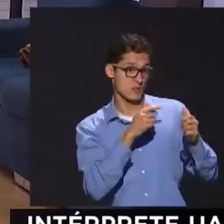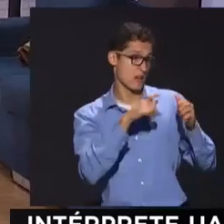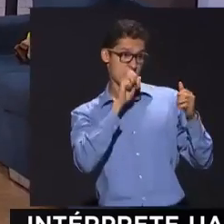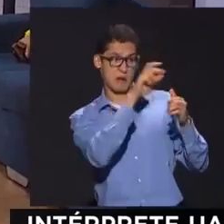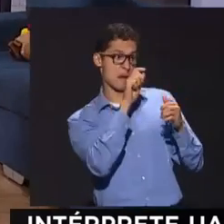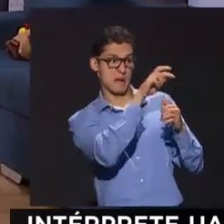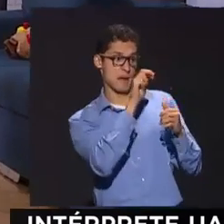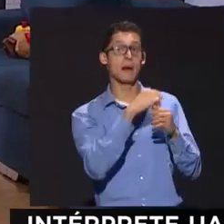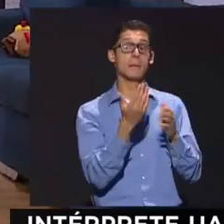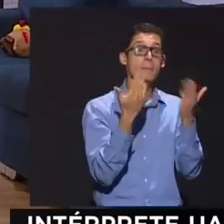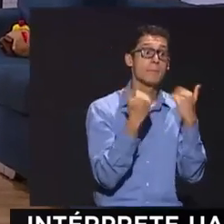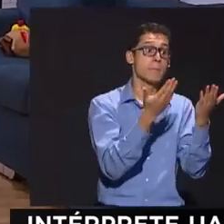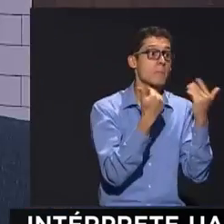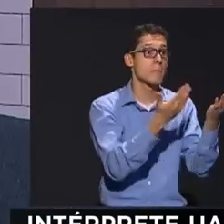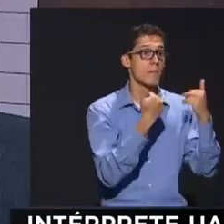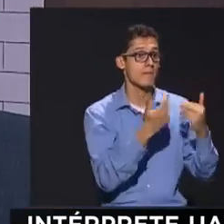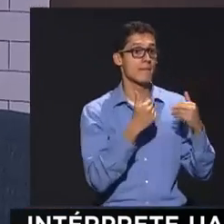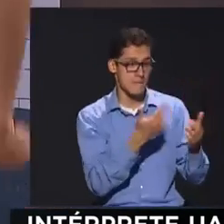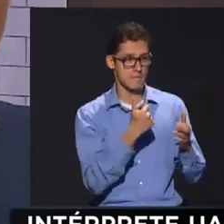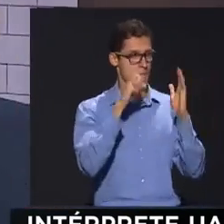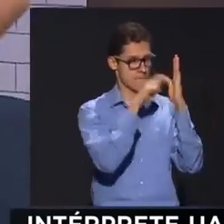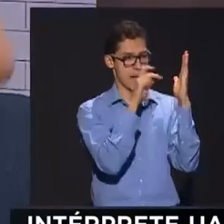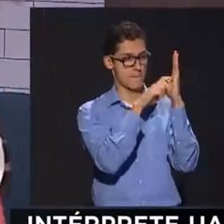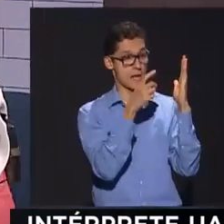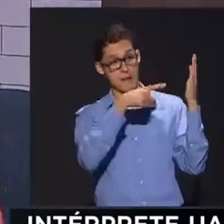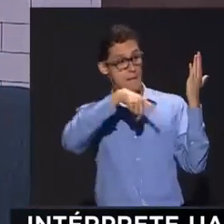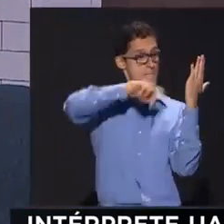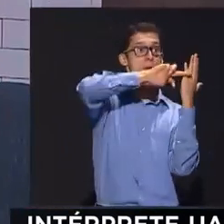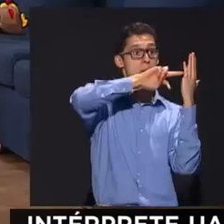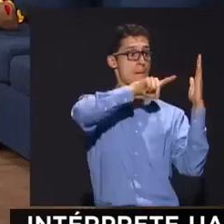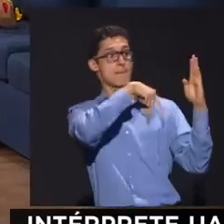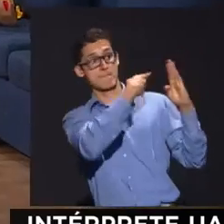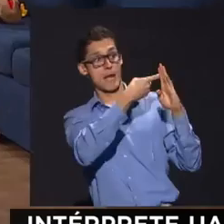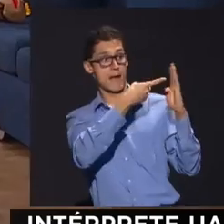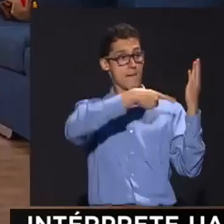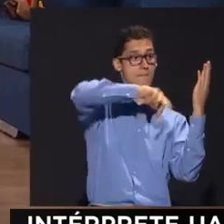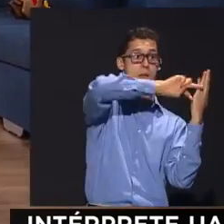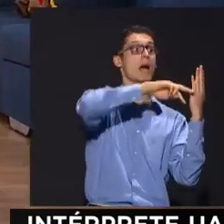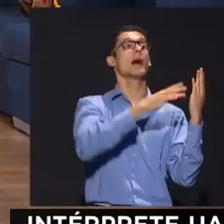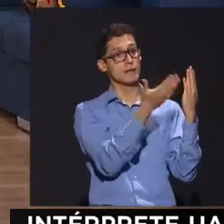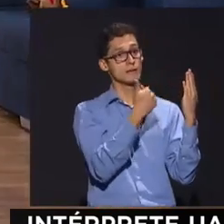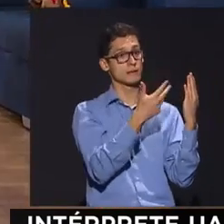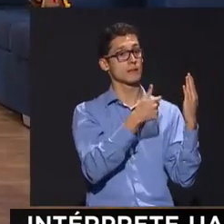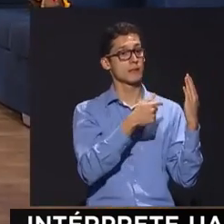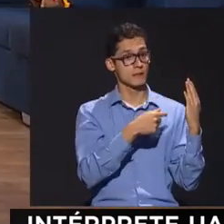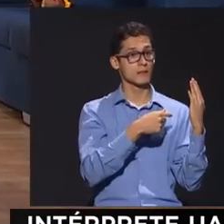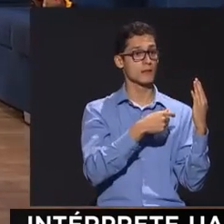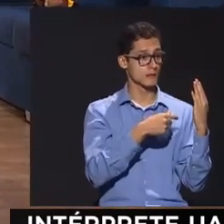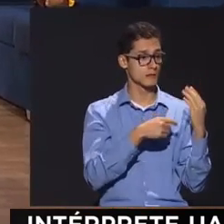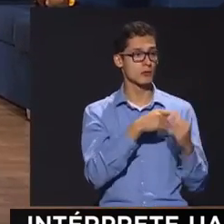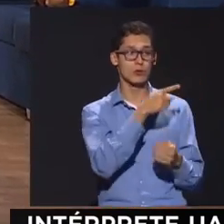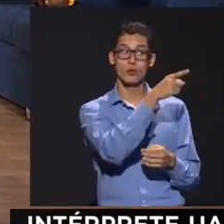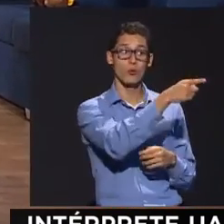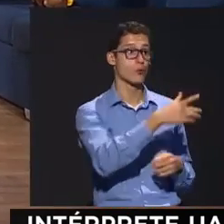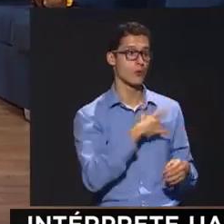frente muy bien eso es el otro pie ahora patada para el agua vengo por el hábito y me hace una patada muy bien ahora tú no te